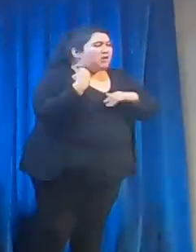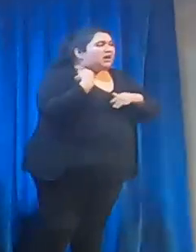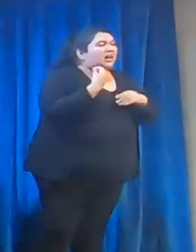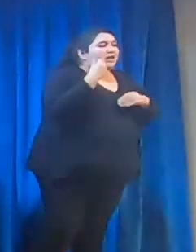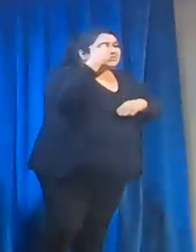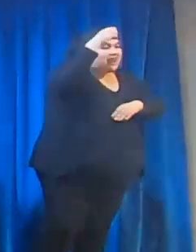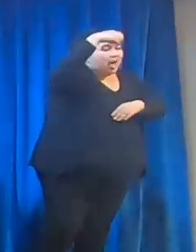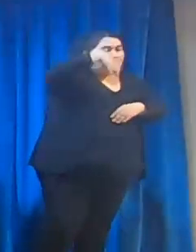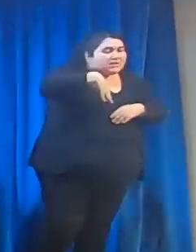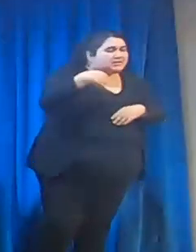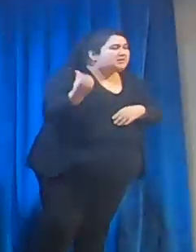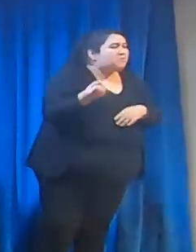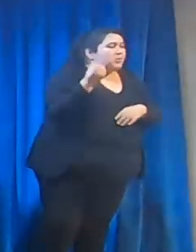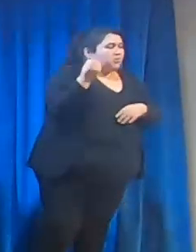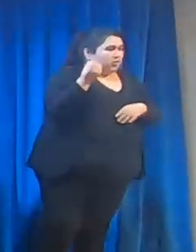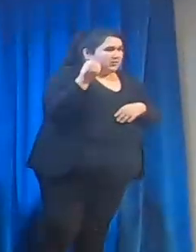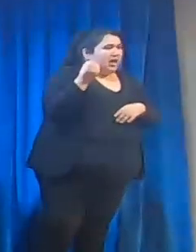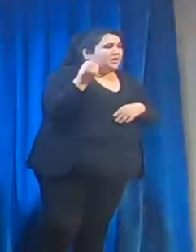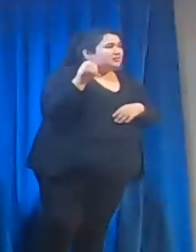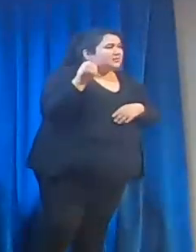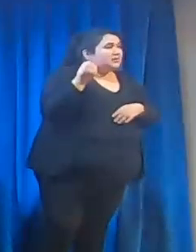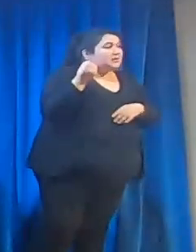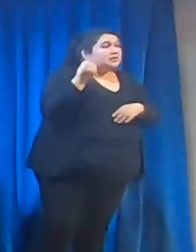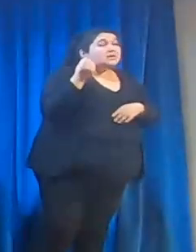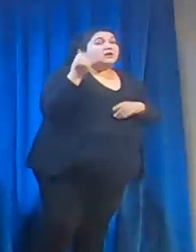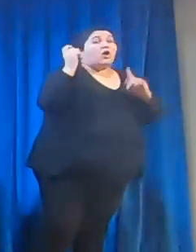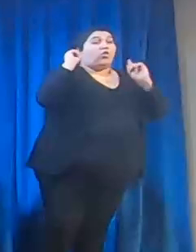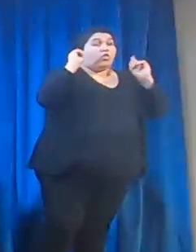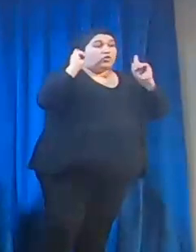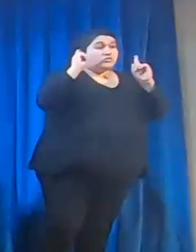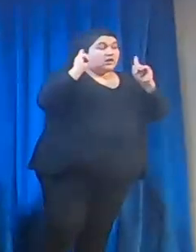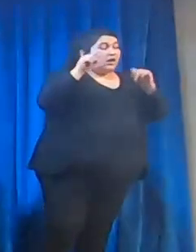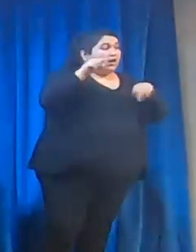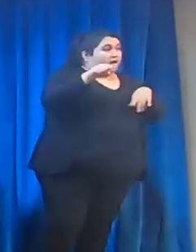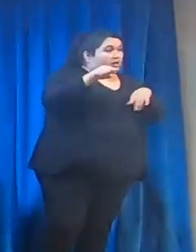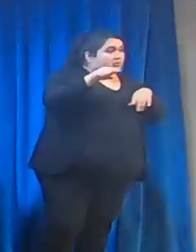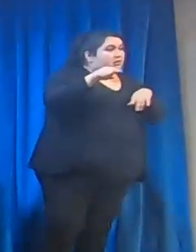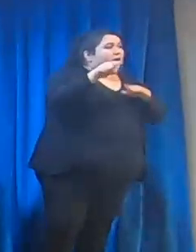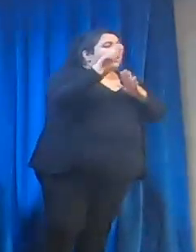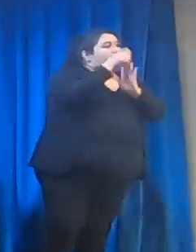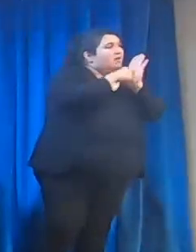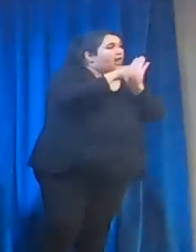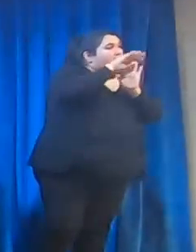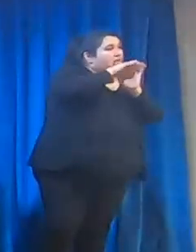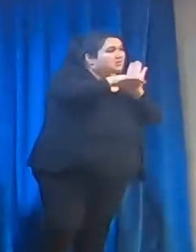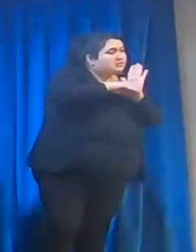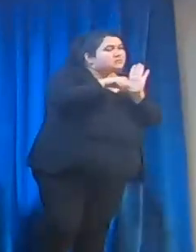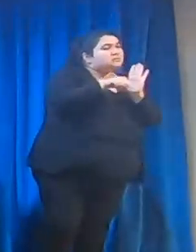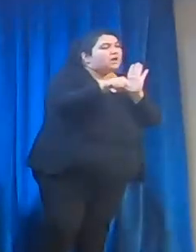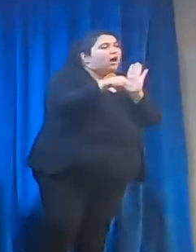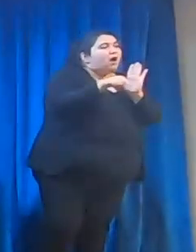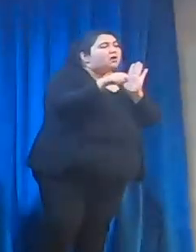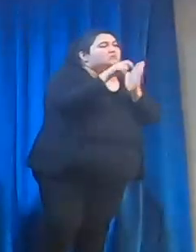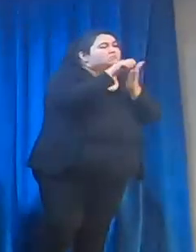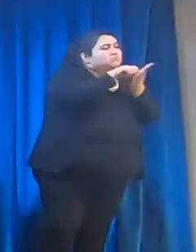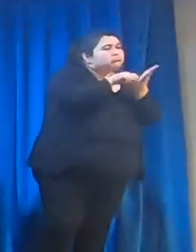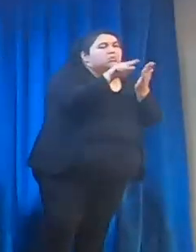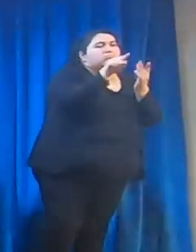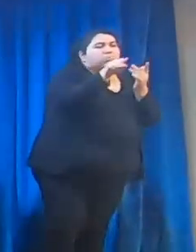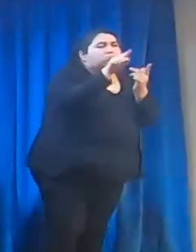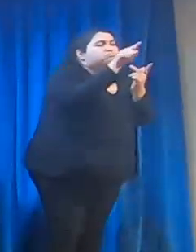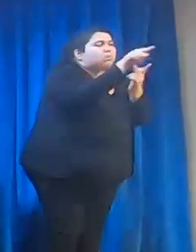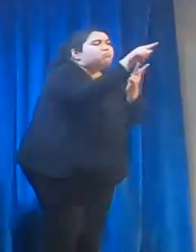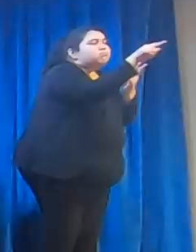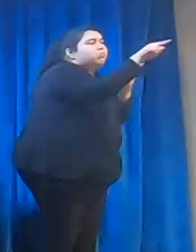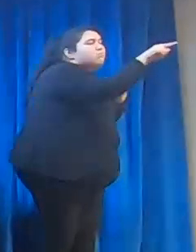¿no? Y el registro. Cuando una maestra pasa lista, está registrando al otro. Ese viejo